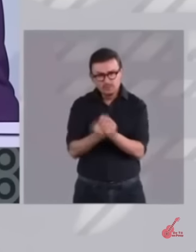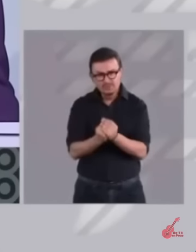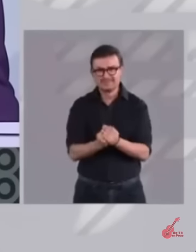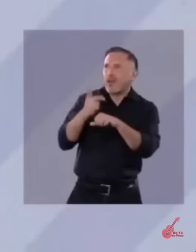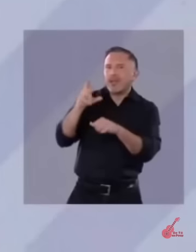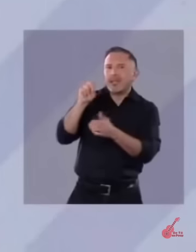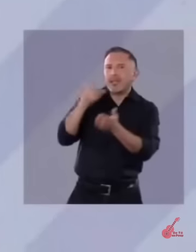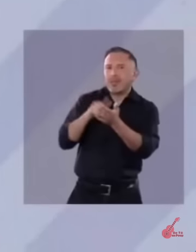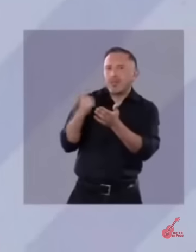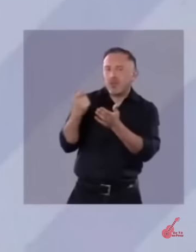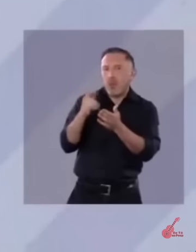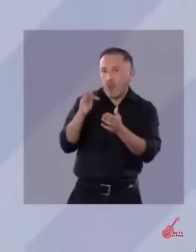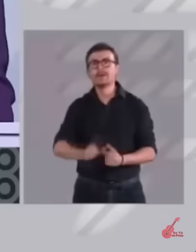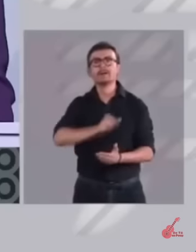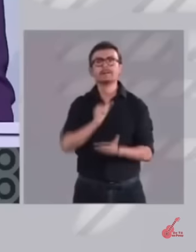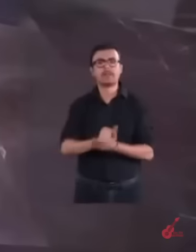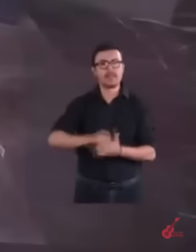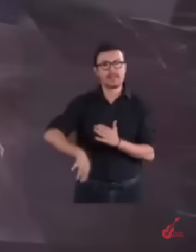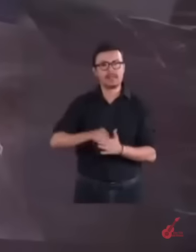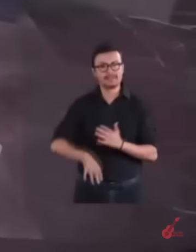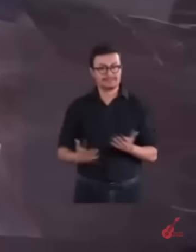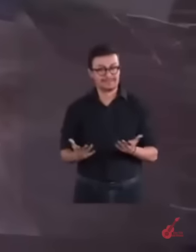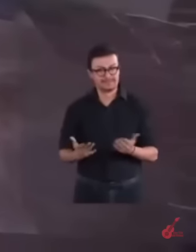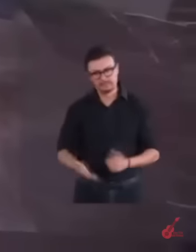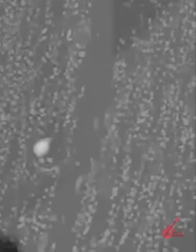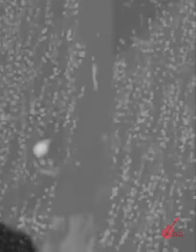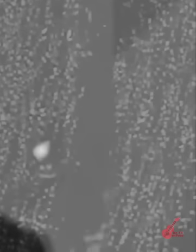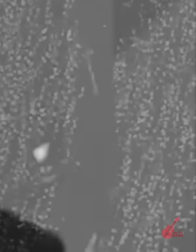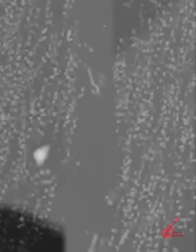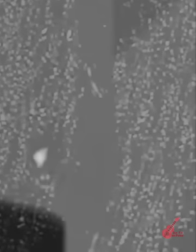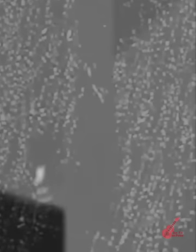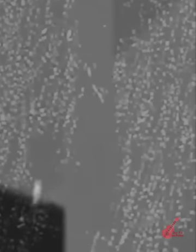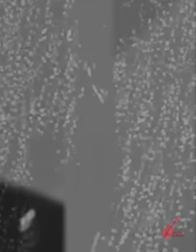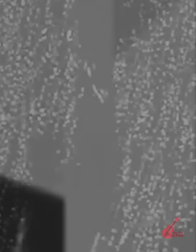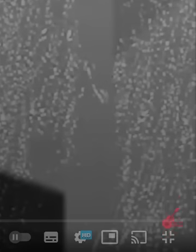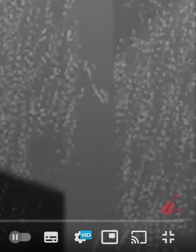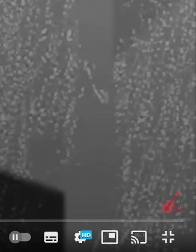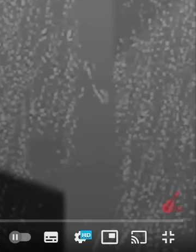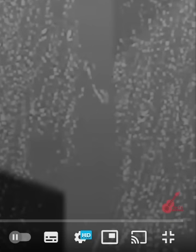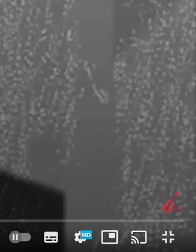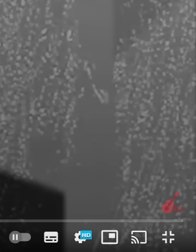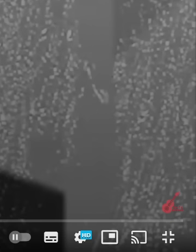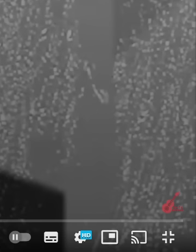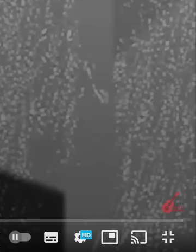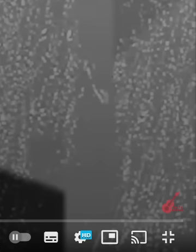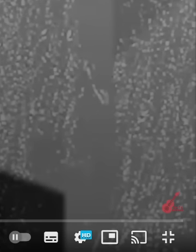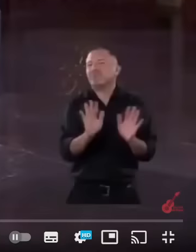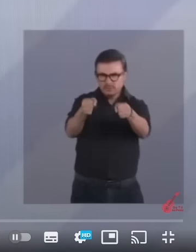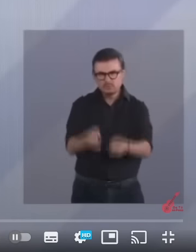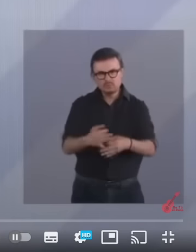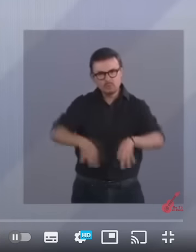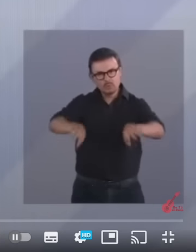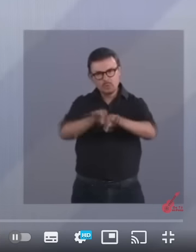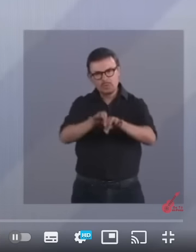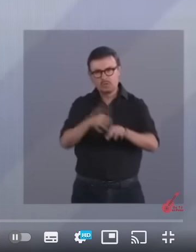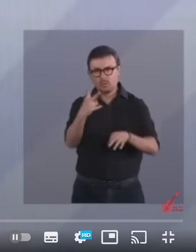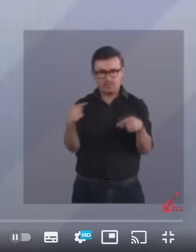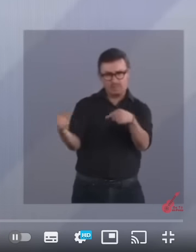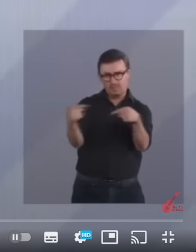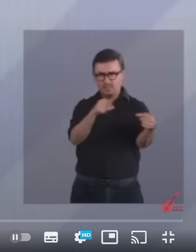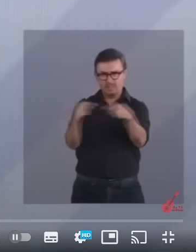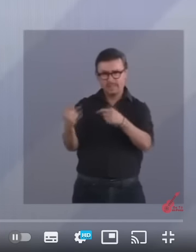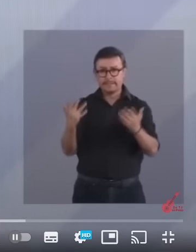cervezas y estas putas no me invitaron. Me parece que es una falta de respeto. Amigo, el pobrecito está siendo abandonado por y todos. También